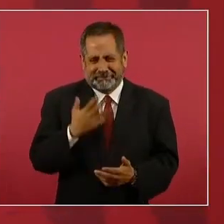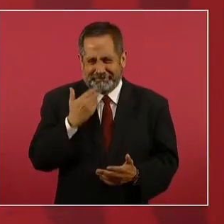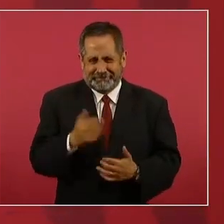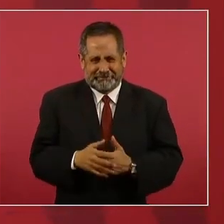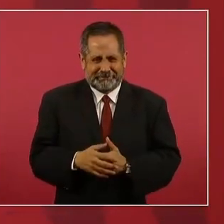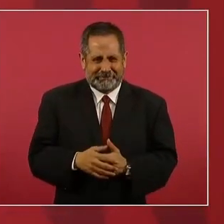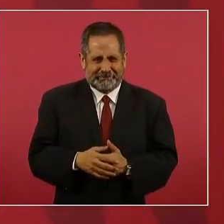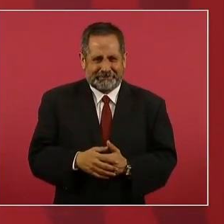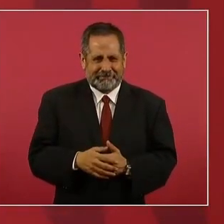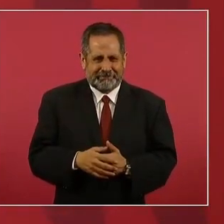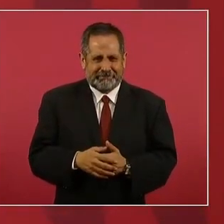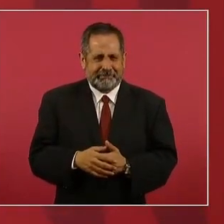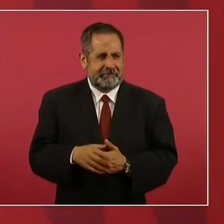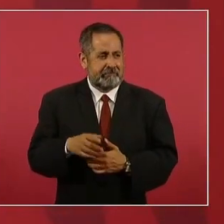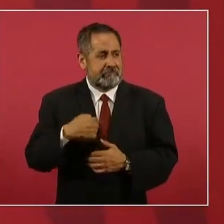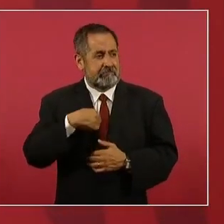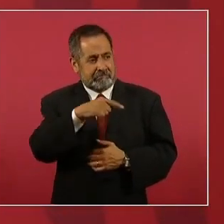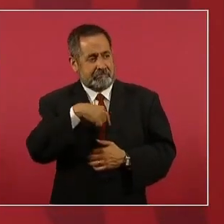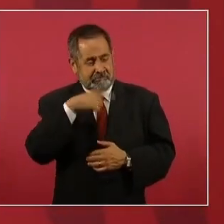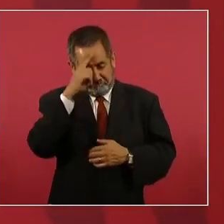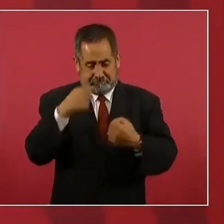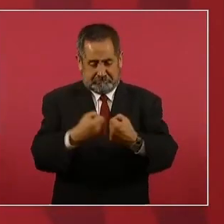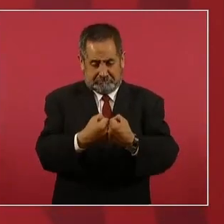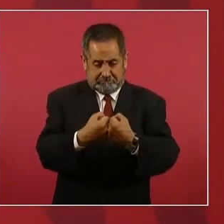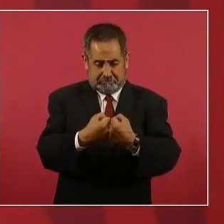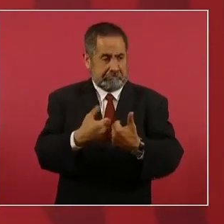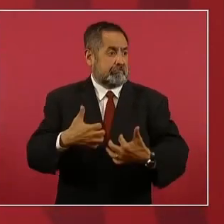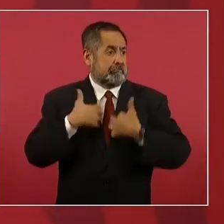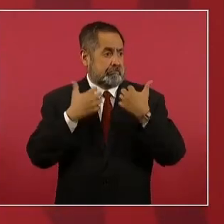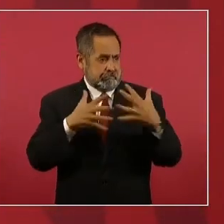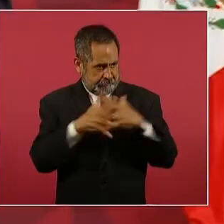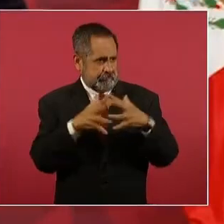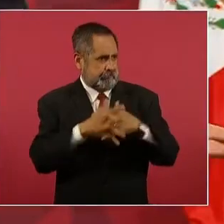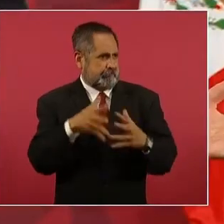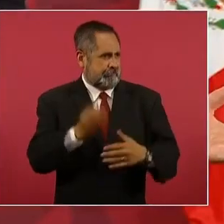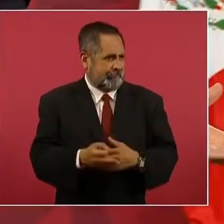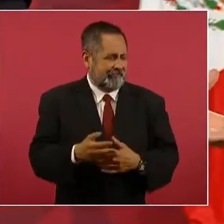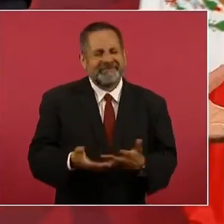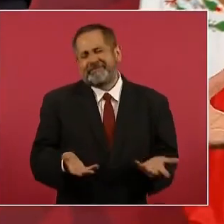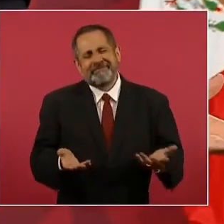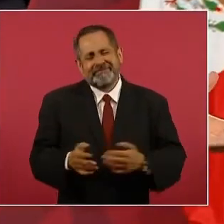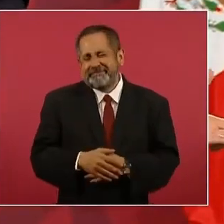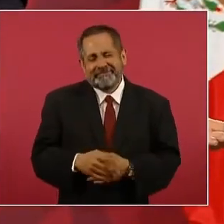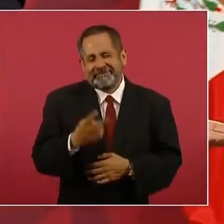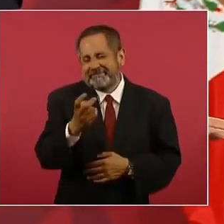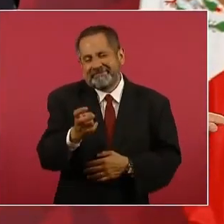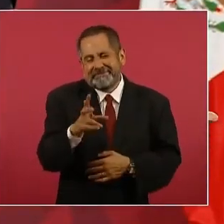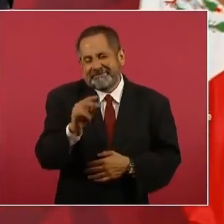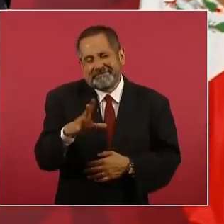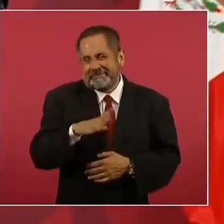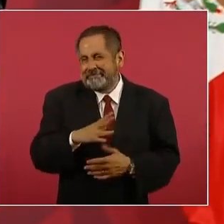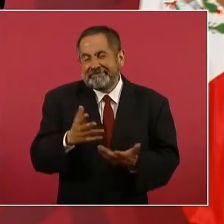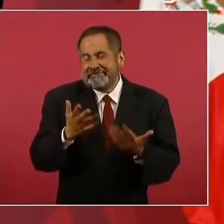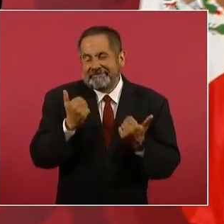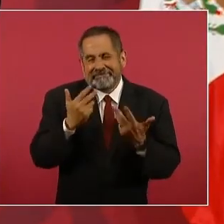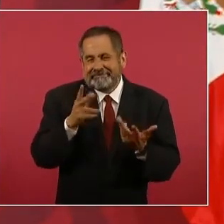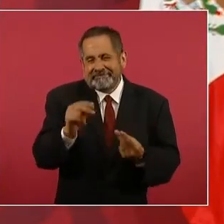por diferencias de límites. Pues no.